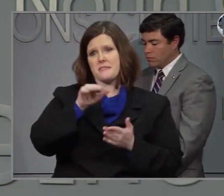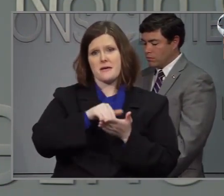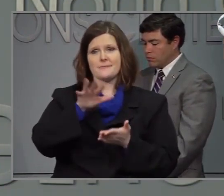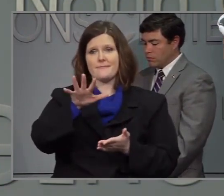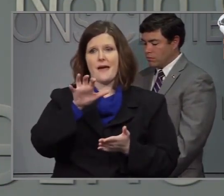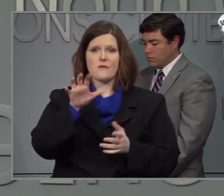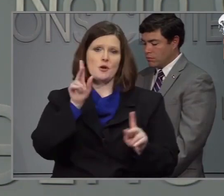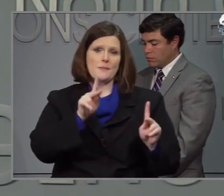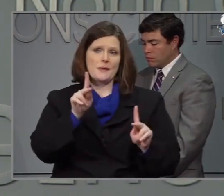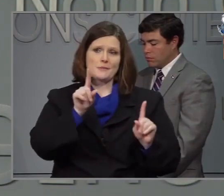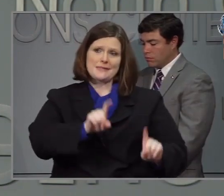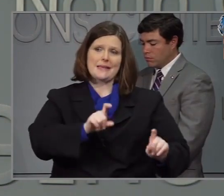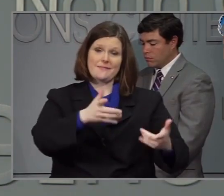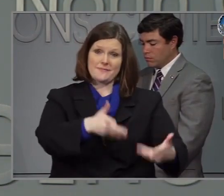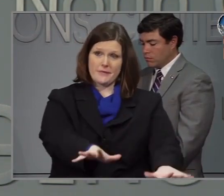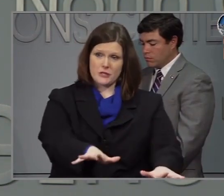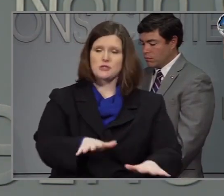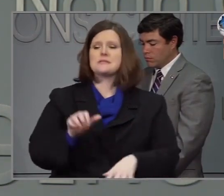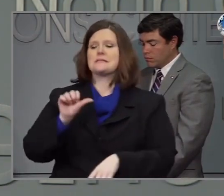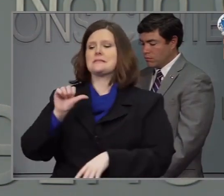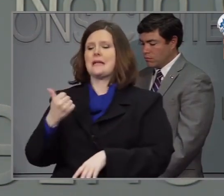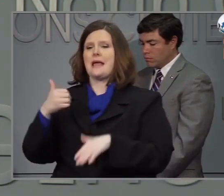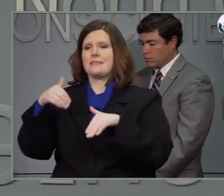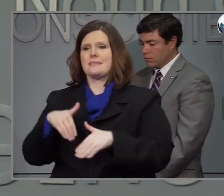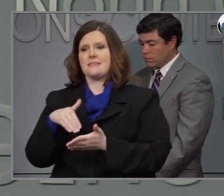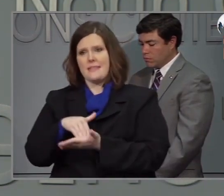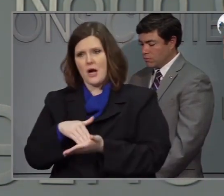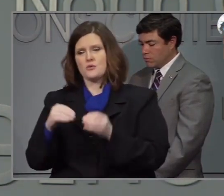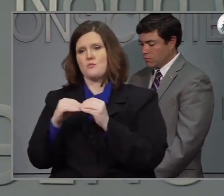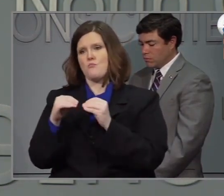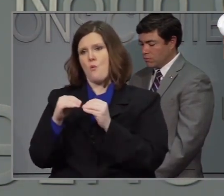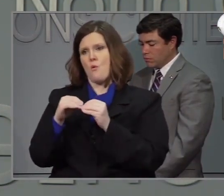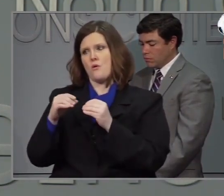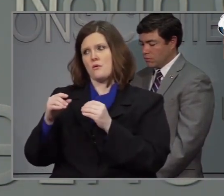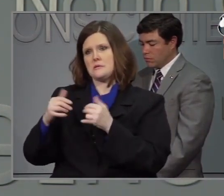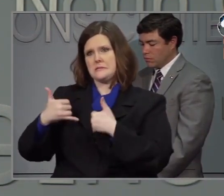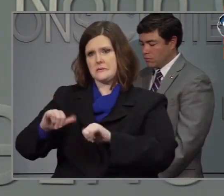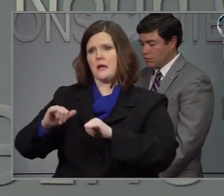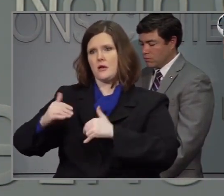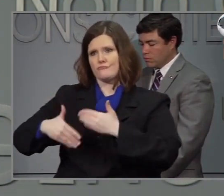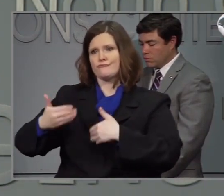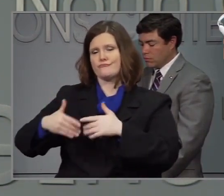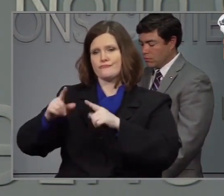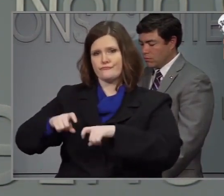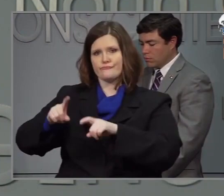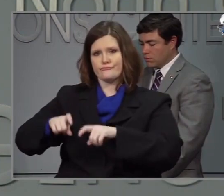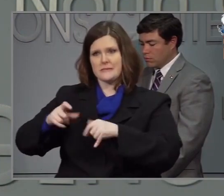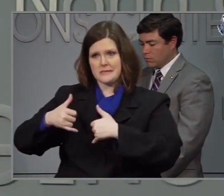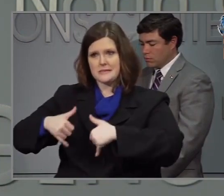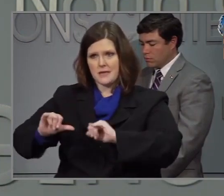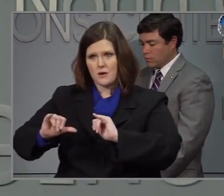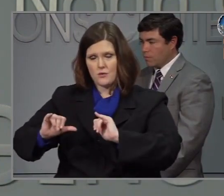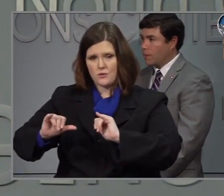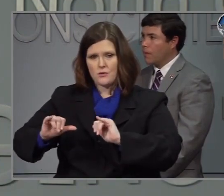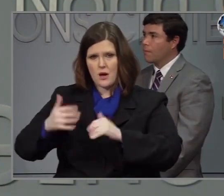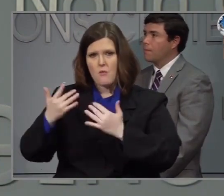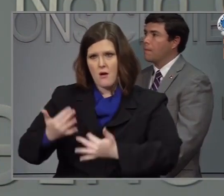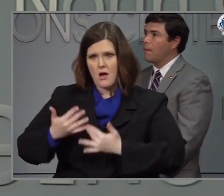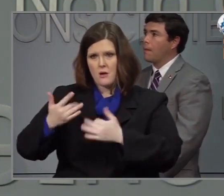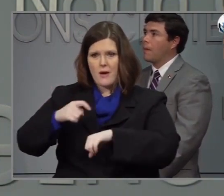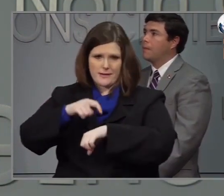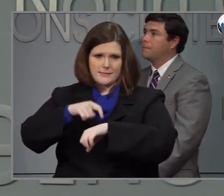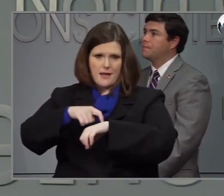8.500 pruebas han sido completado tenemos como 10.000 muestras más que están esperando